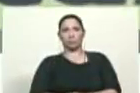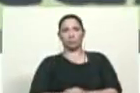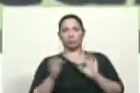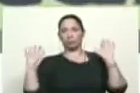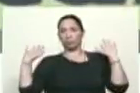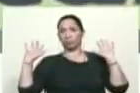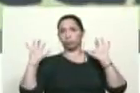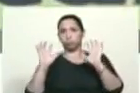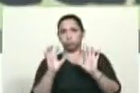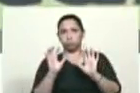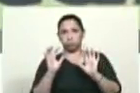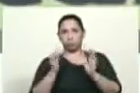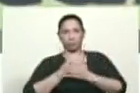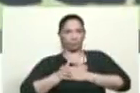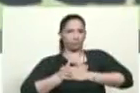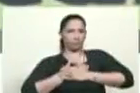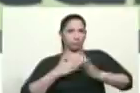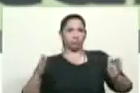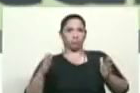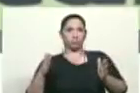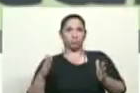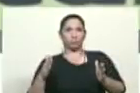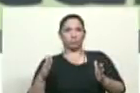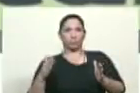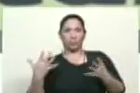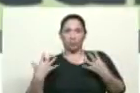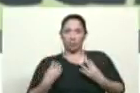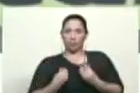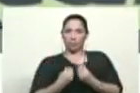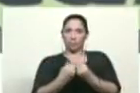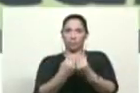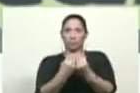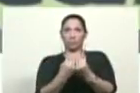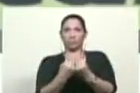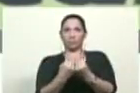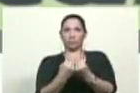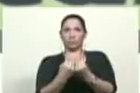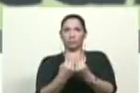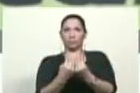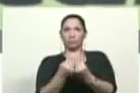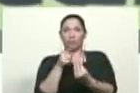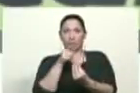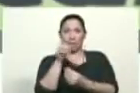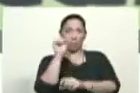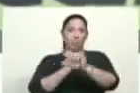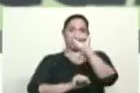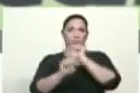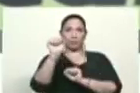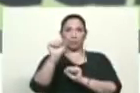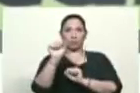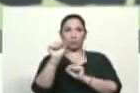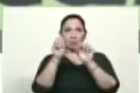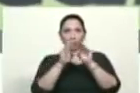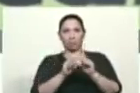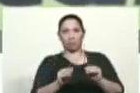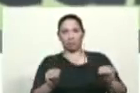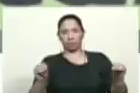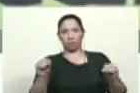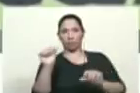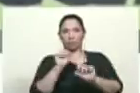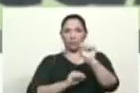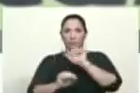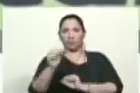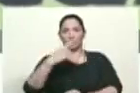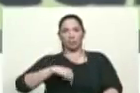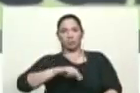toda la disposición del caso a acompañarnos en esa defensa territorial, en esa defensa de